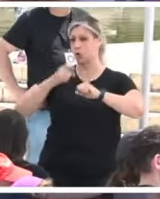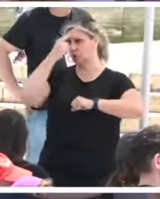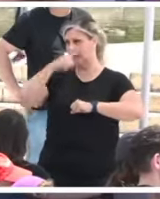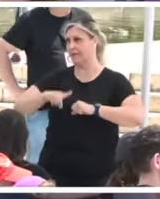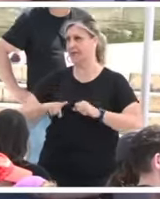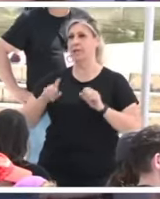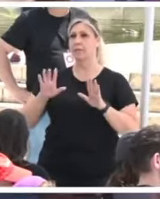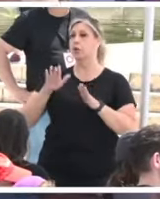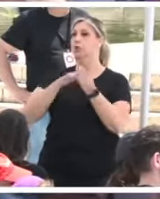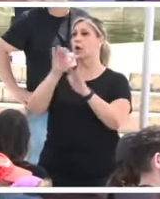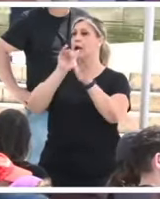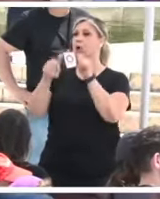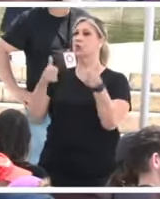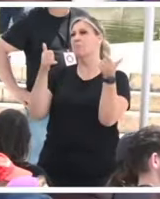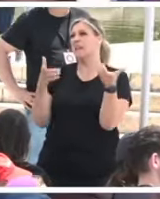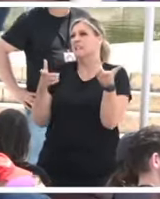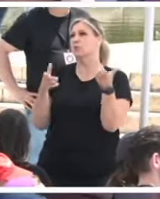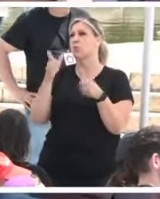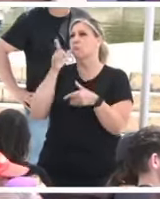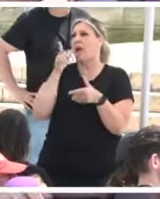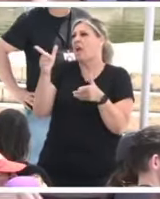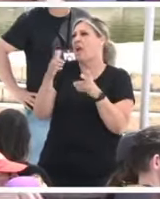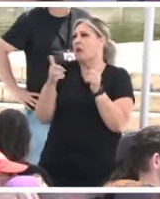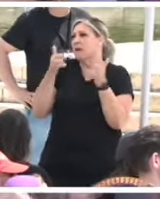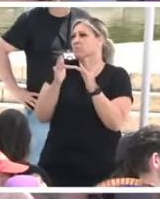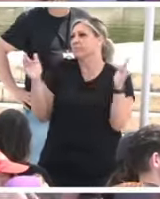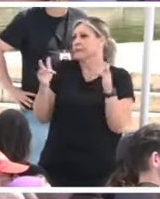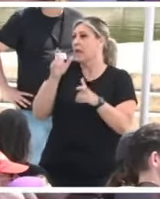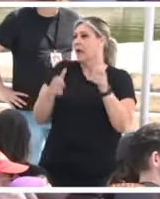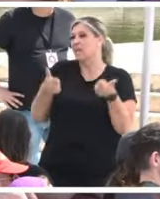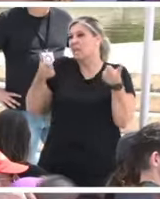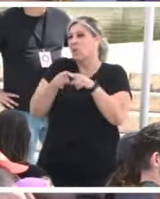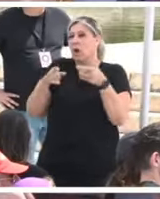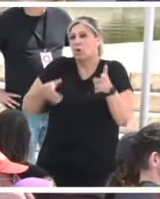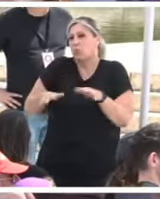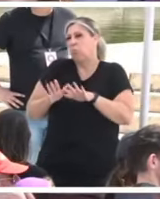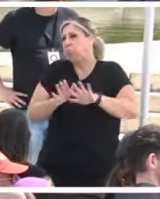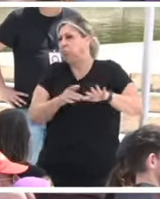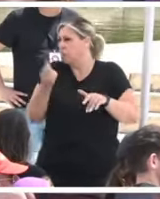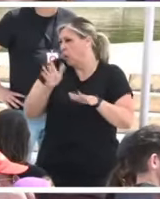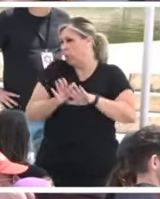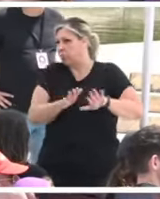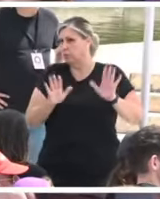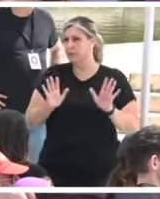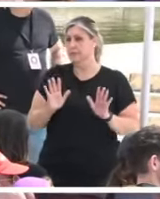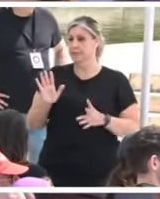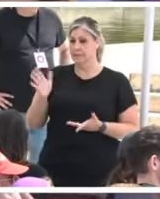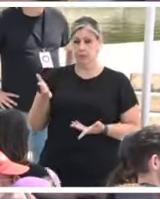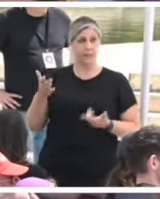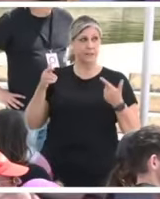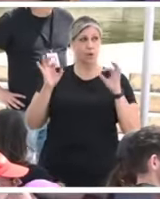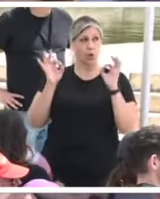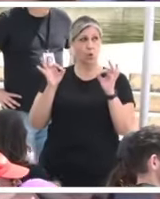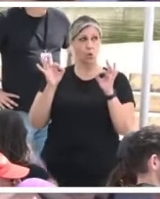sabéis, era la convocatoria como más alejada, más en la que se sentía la gente más ajena a la interpelación. Y en